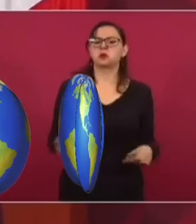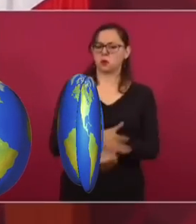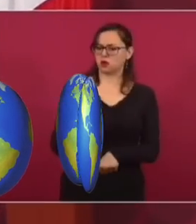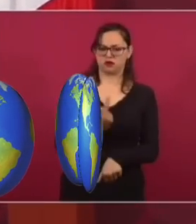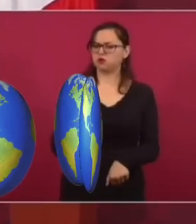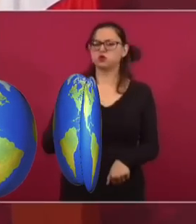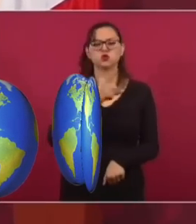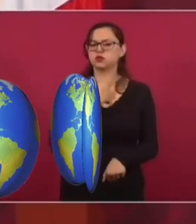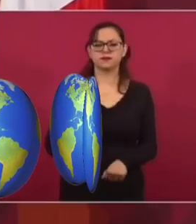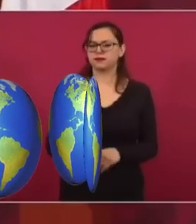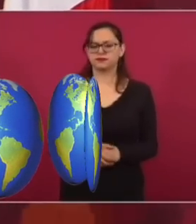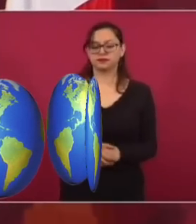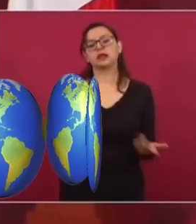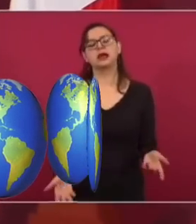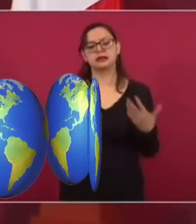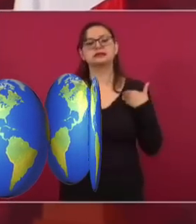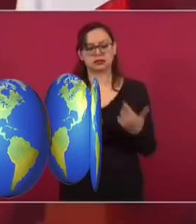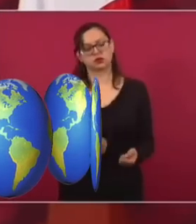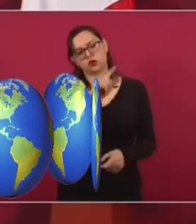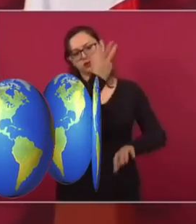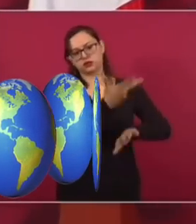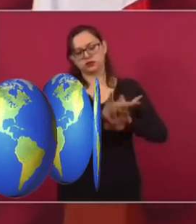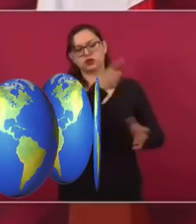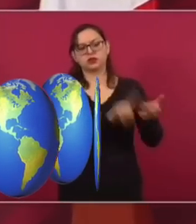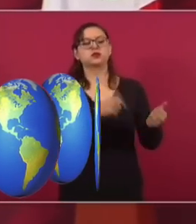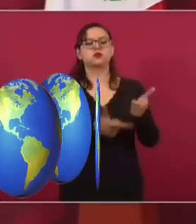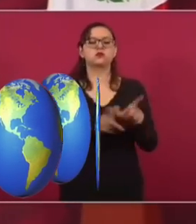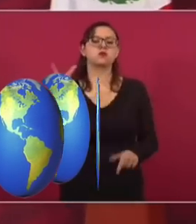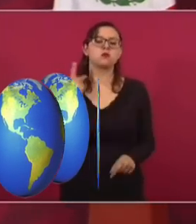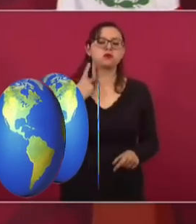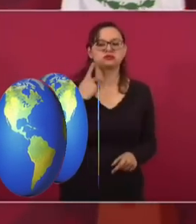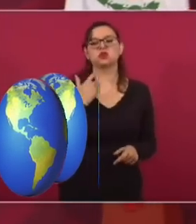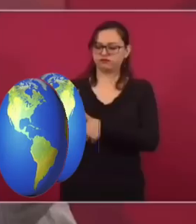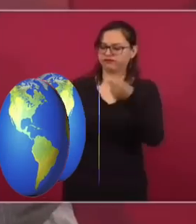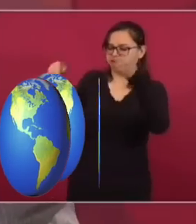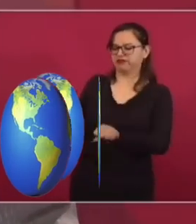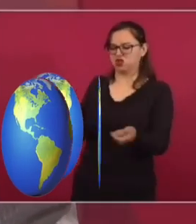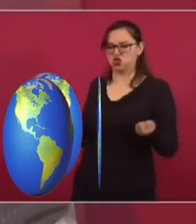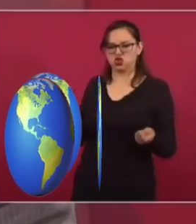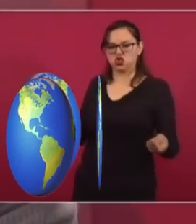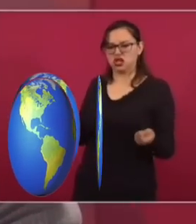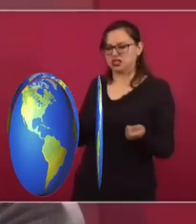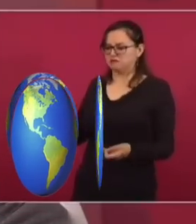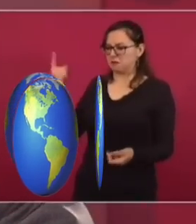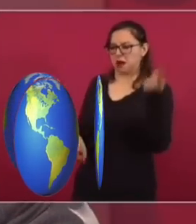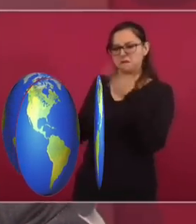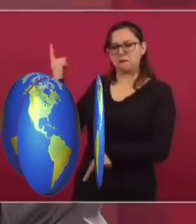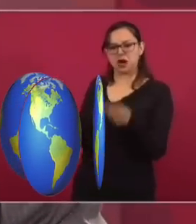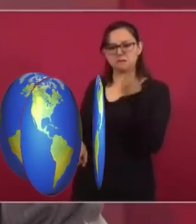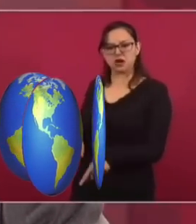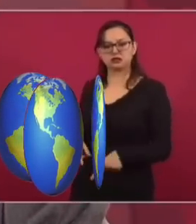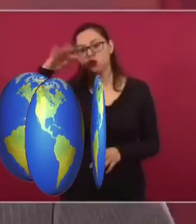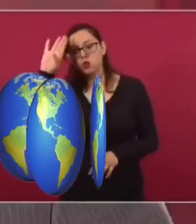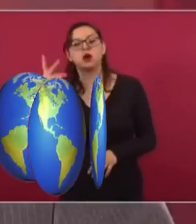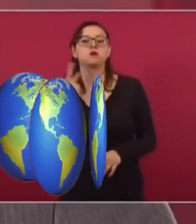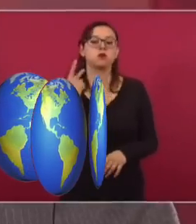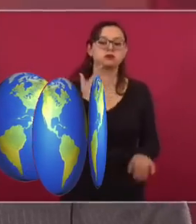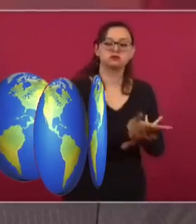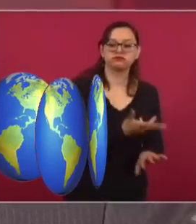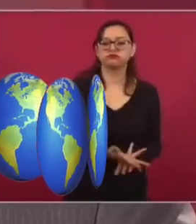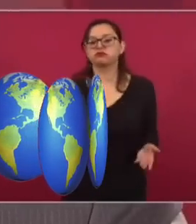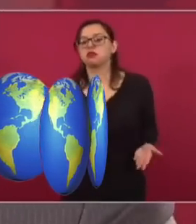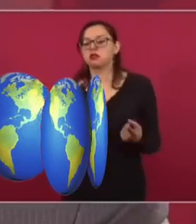hay grupos políticos en Estados Unidos que apuestan a la confrontación, como es el caso del bloqueo a Cuba.